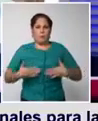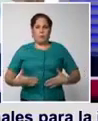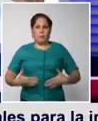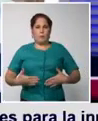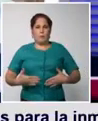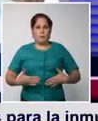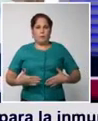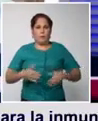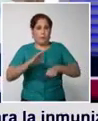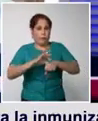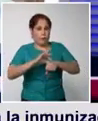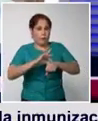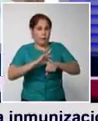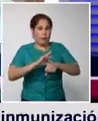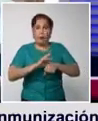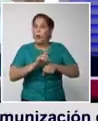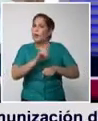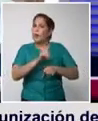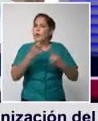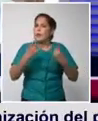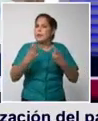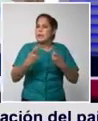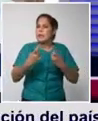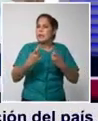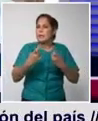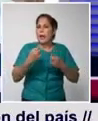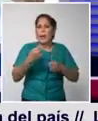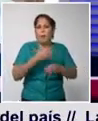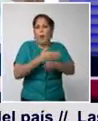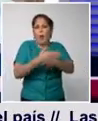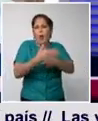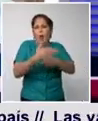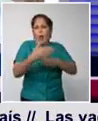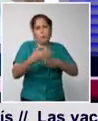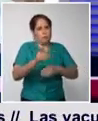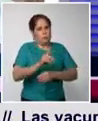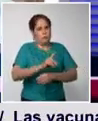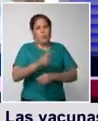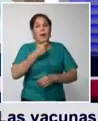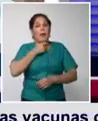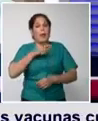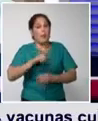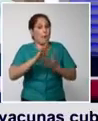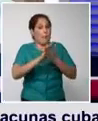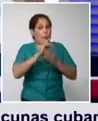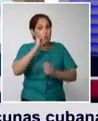patógeno y no necesariamente es de muy larga duración. En el caso de